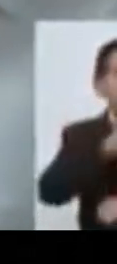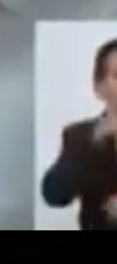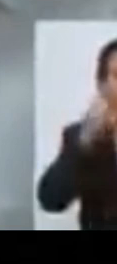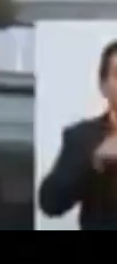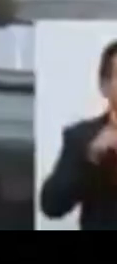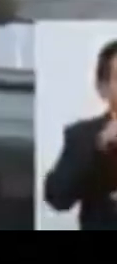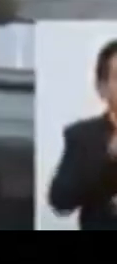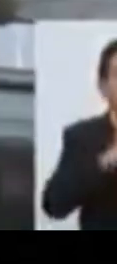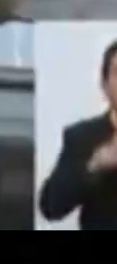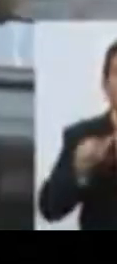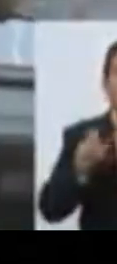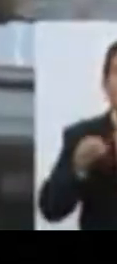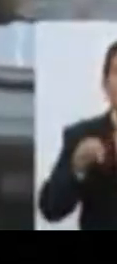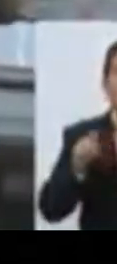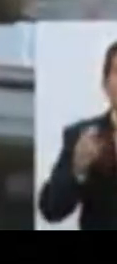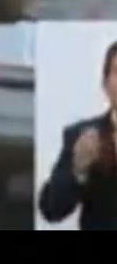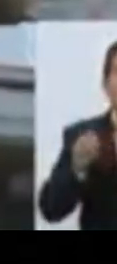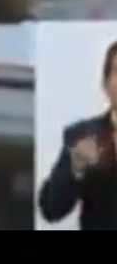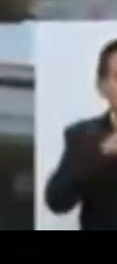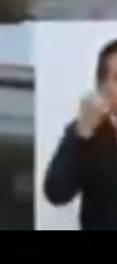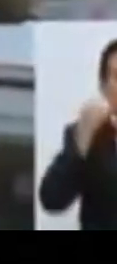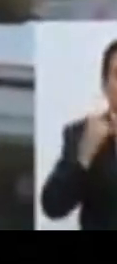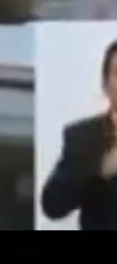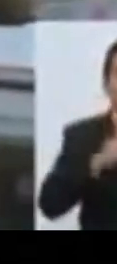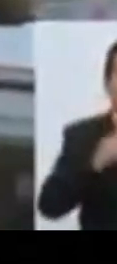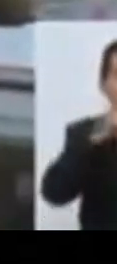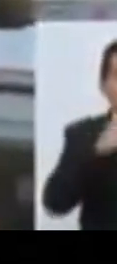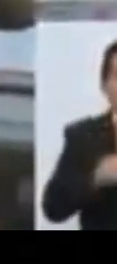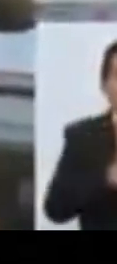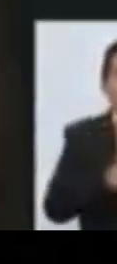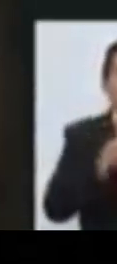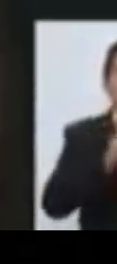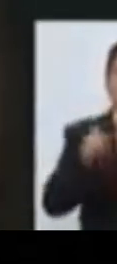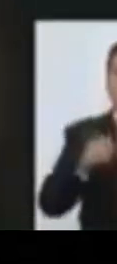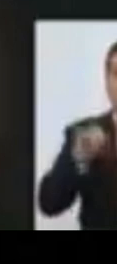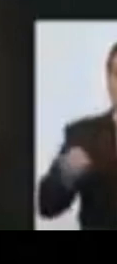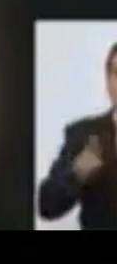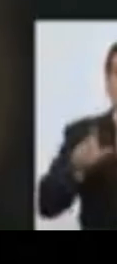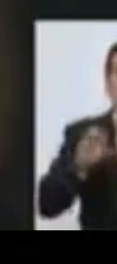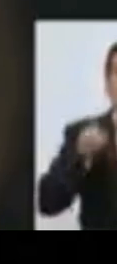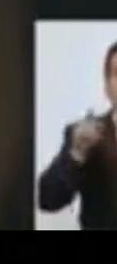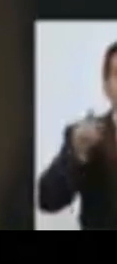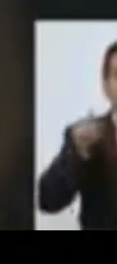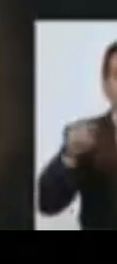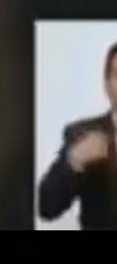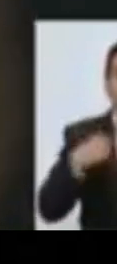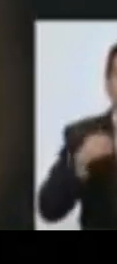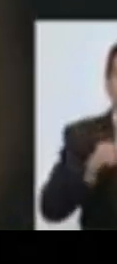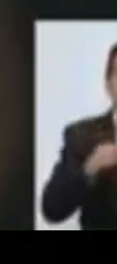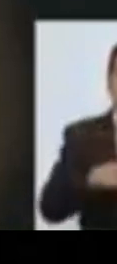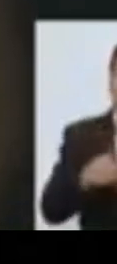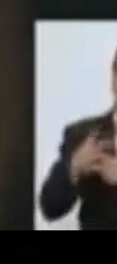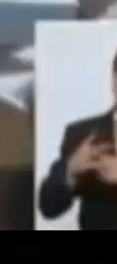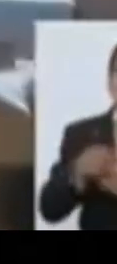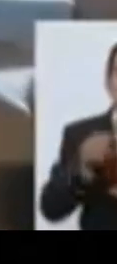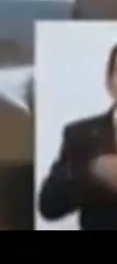su hermano era el que creaba los ítems fantasma, o como Julio César Herbas, que no solamente era el que prestaba de 10